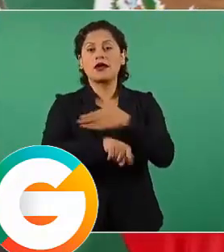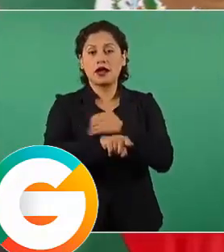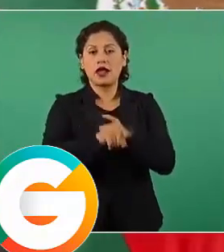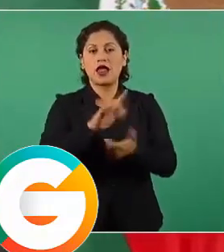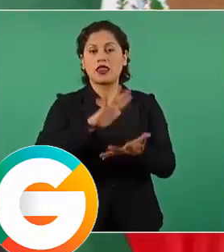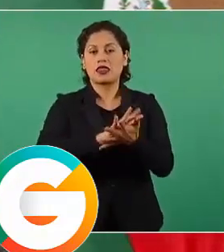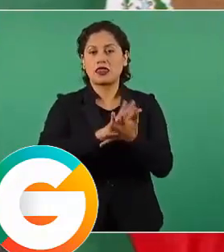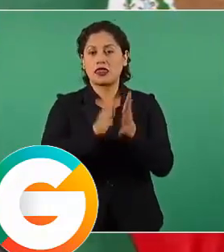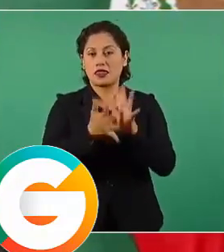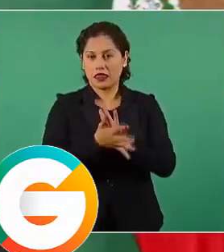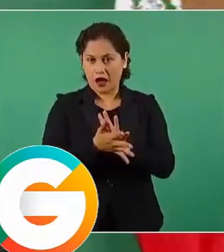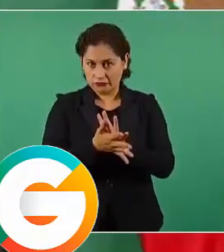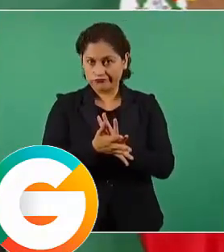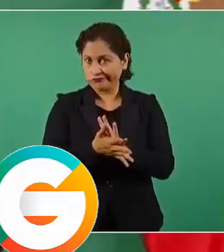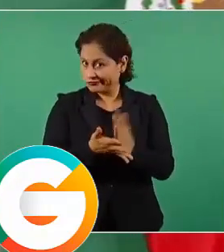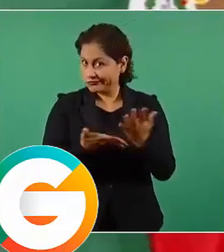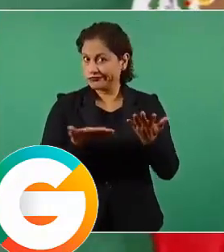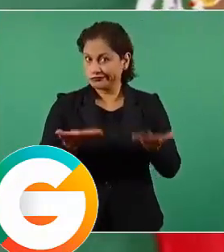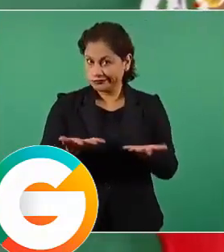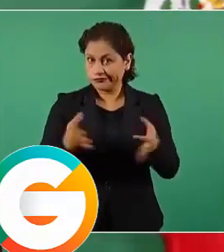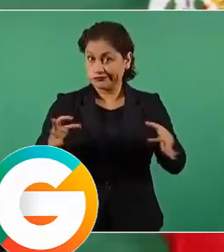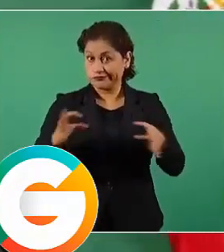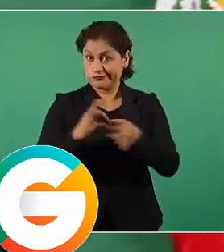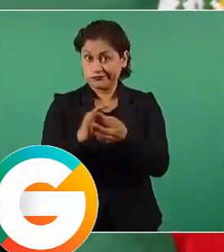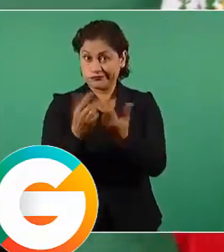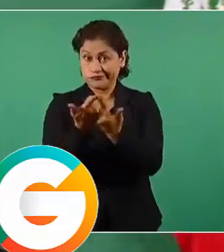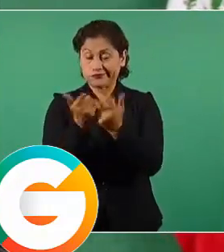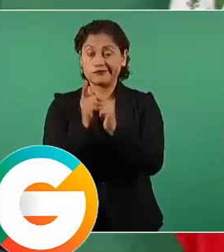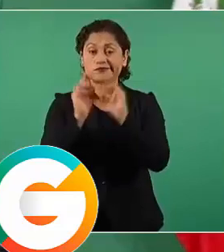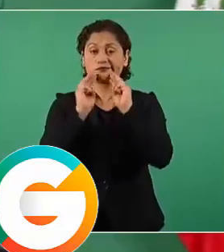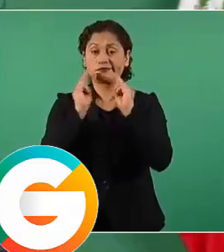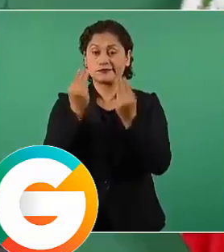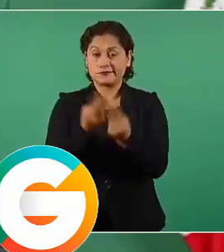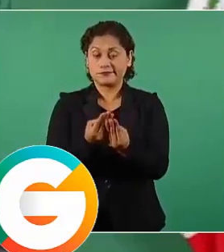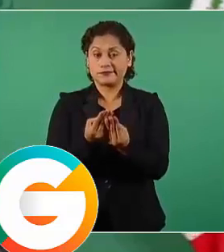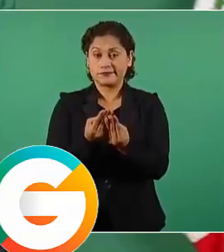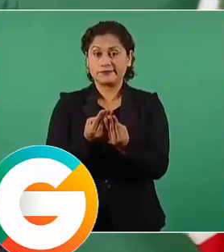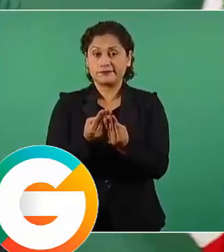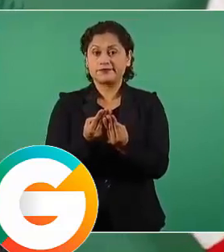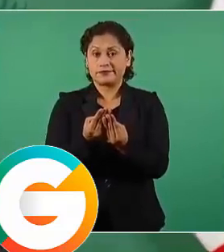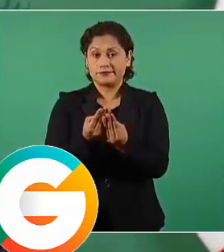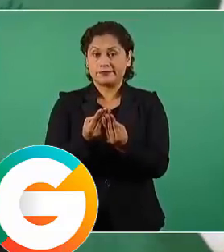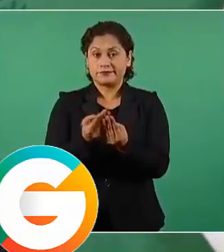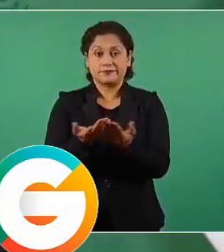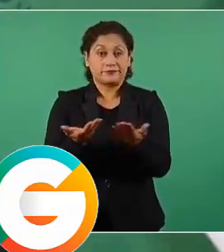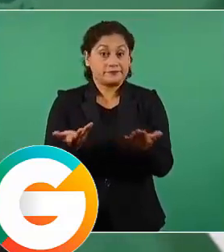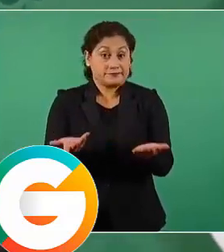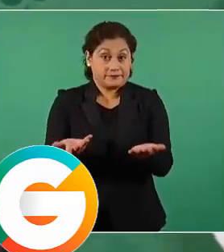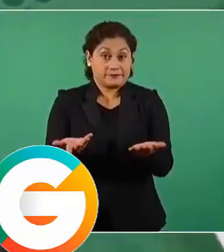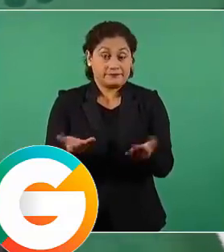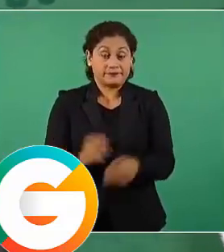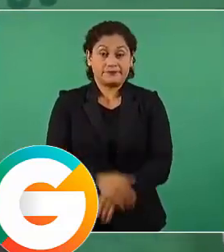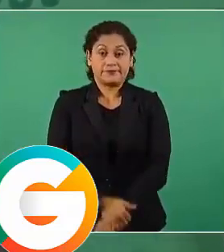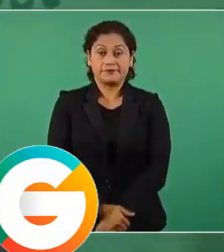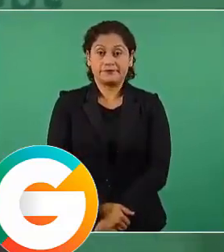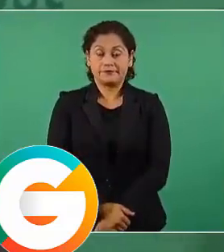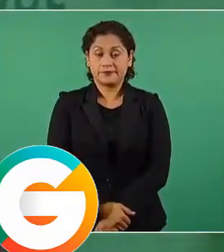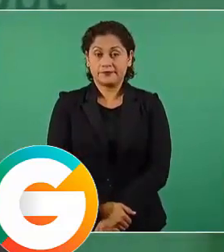complicidad y de asociación delictuosa con grupos de la delincuencia organizada.